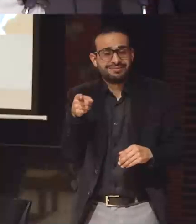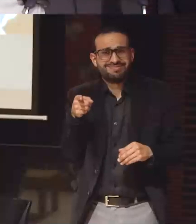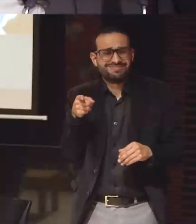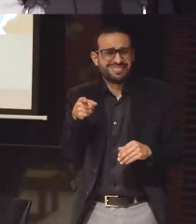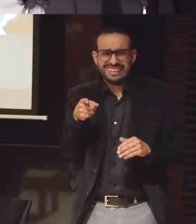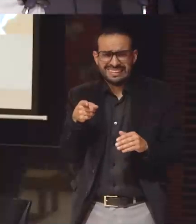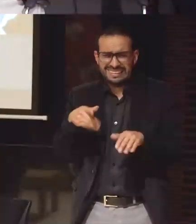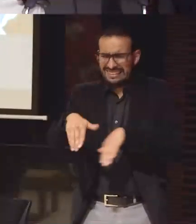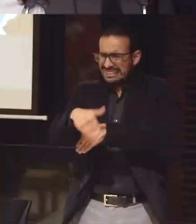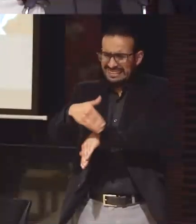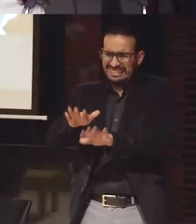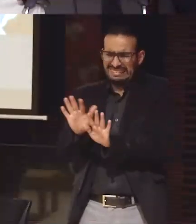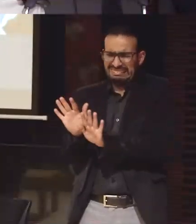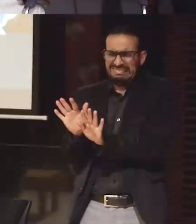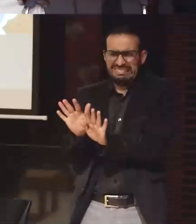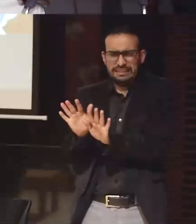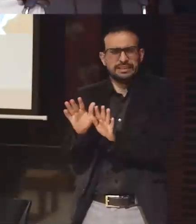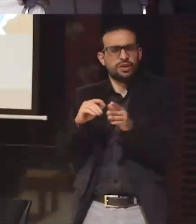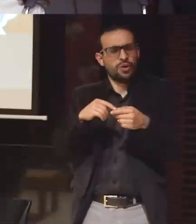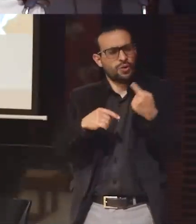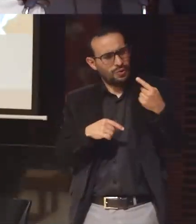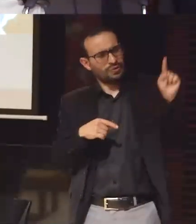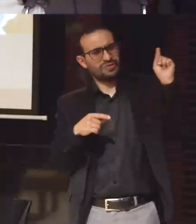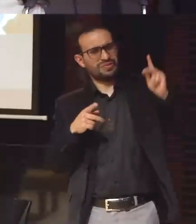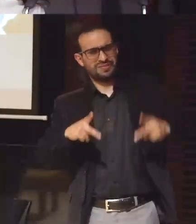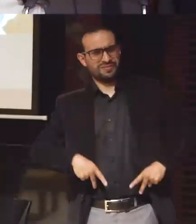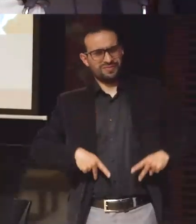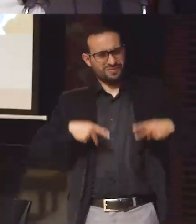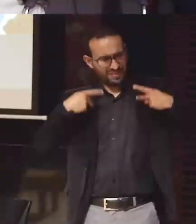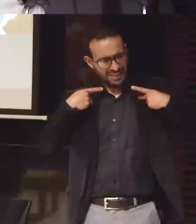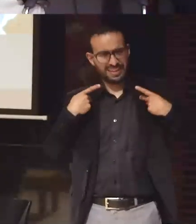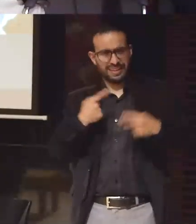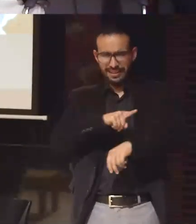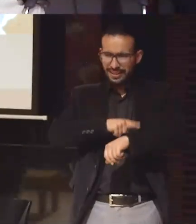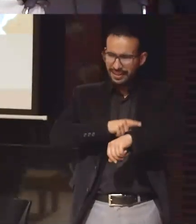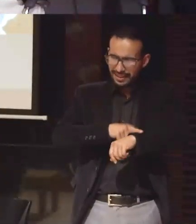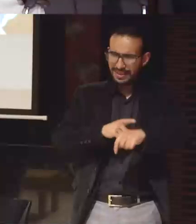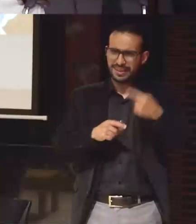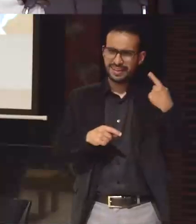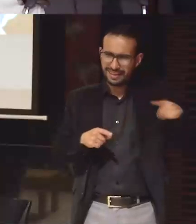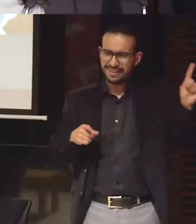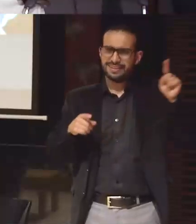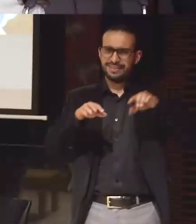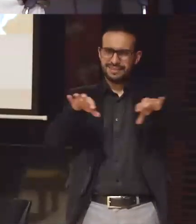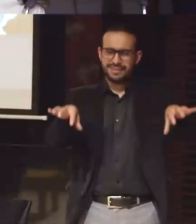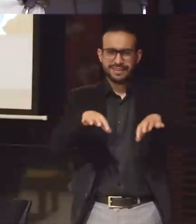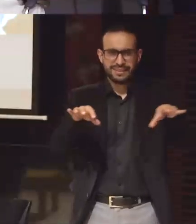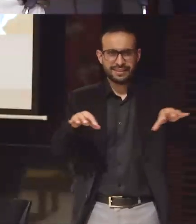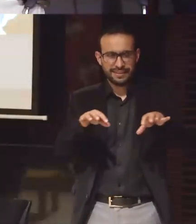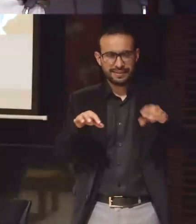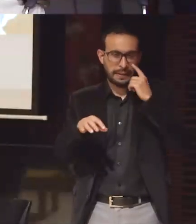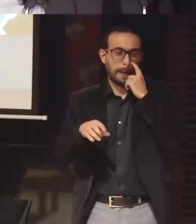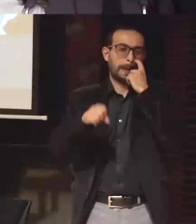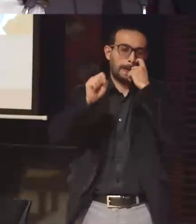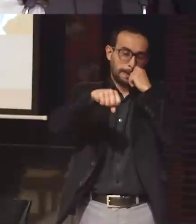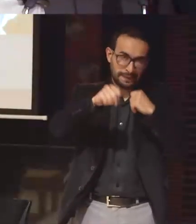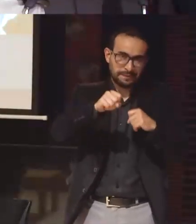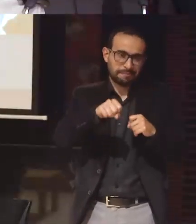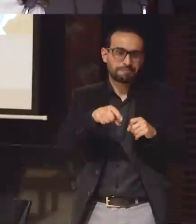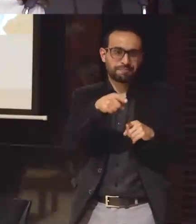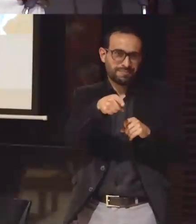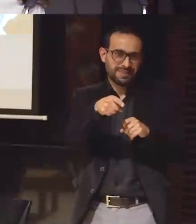es resignificar su vida y su tiempo. Y nosotros lo estamos haciendo en lógica de lo que significa el metro para la ciudad, por